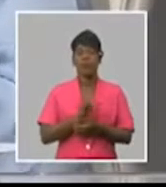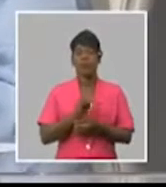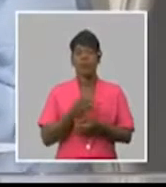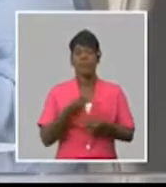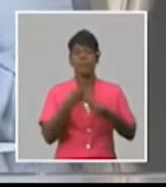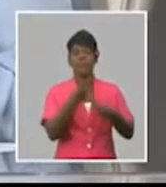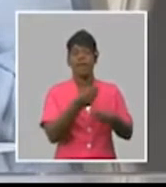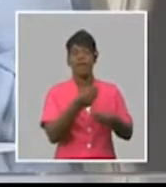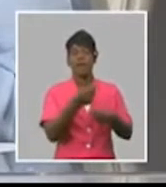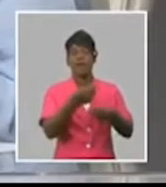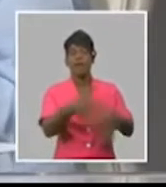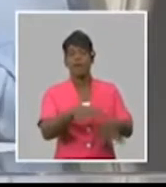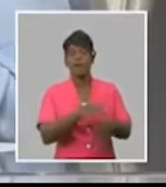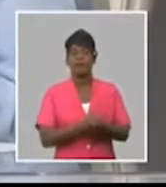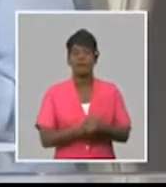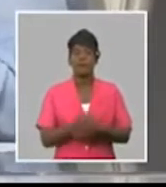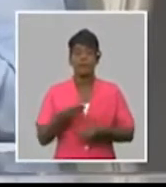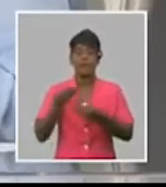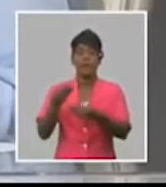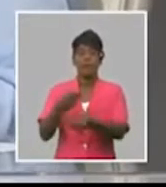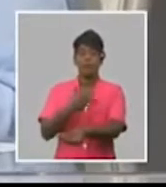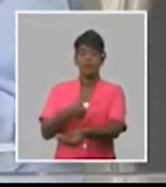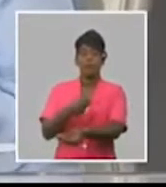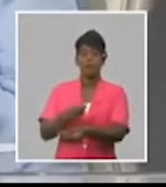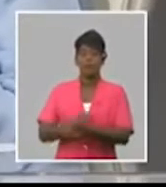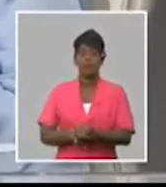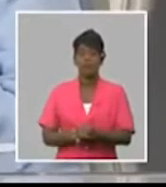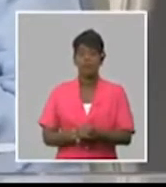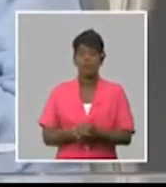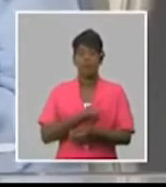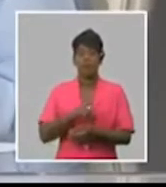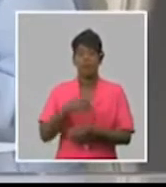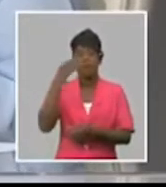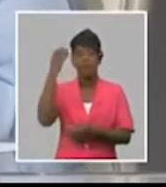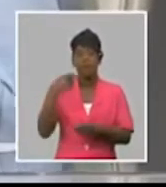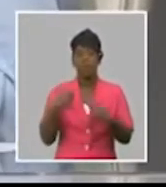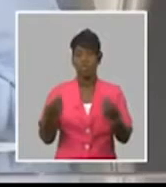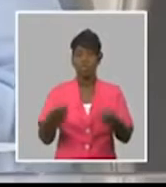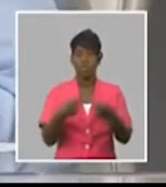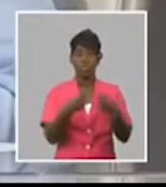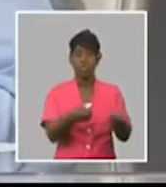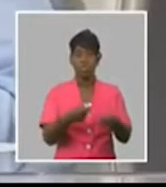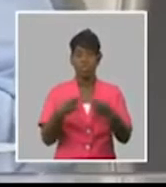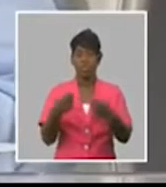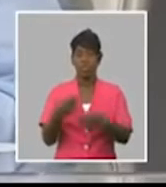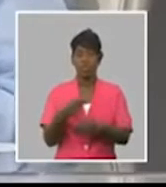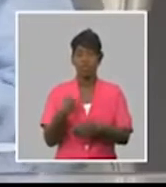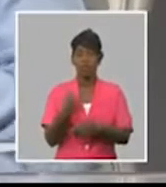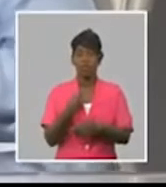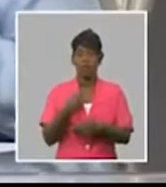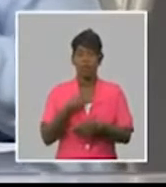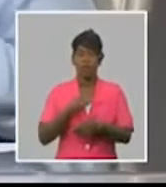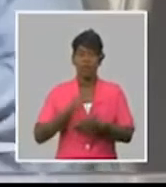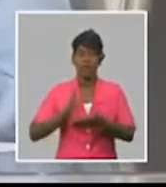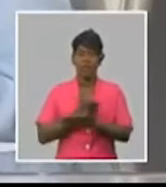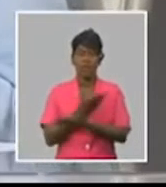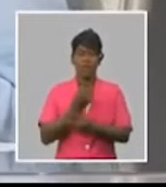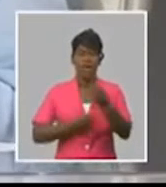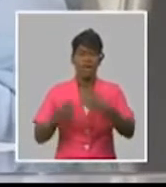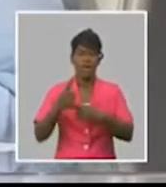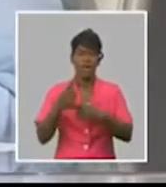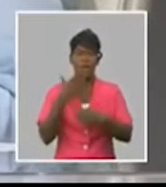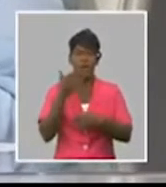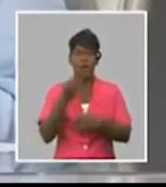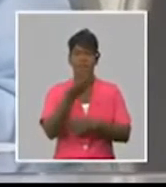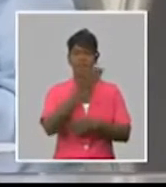hecho de que el salario sea la principal fuente de ingreso y retribución de las personas, lo vamos a agradecer todos los cubanos. Y va a incentivar